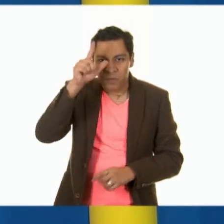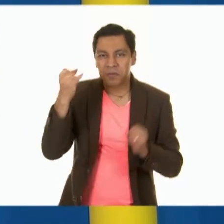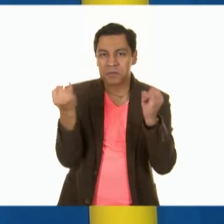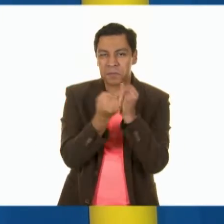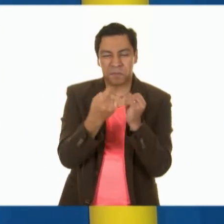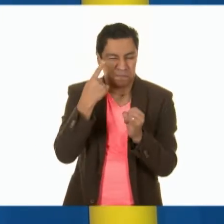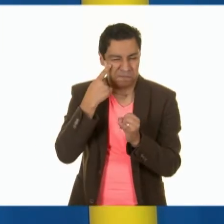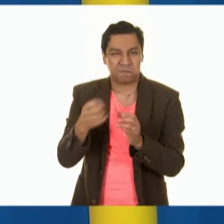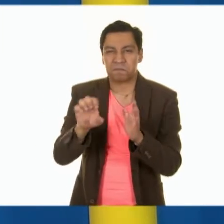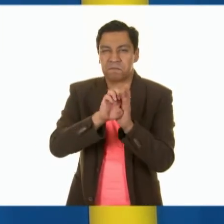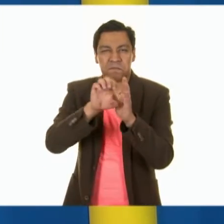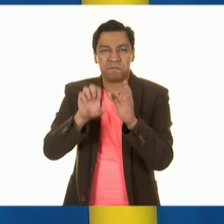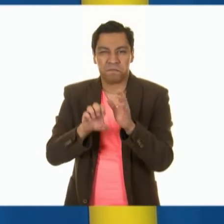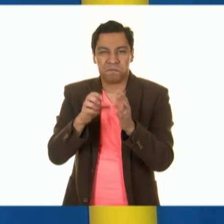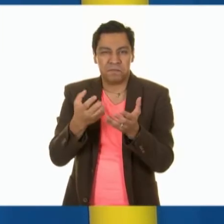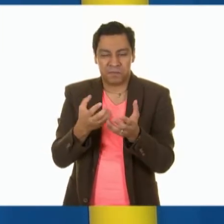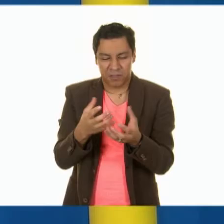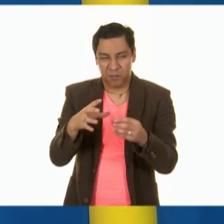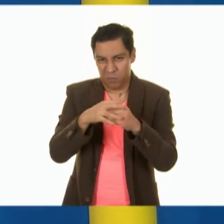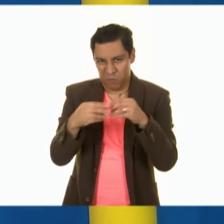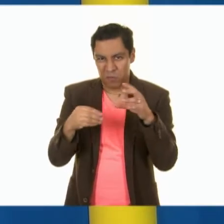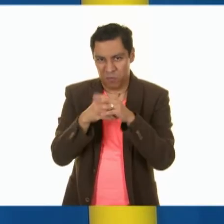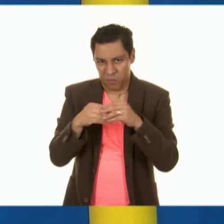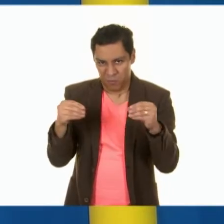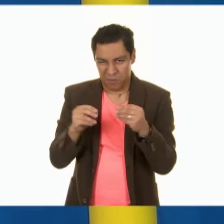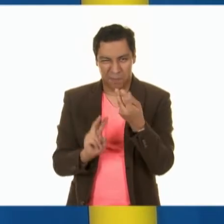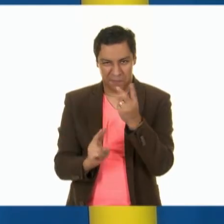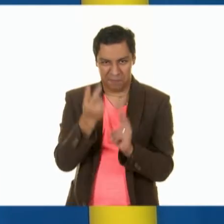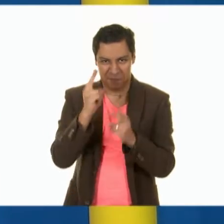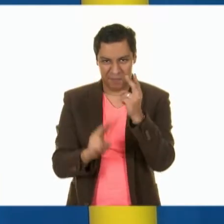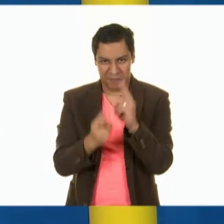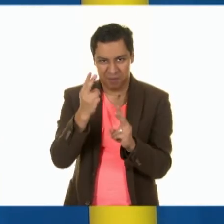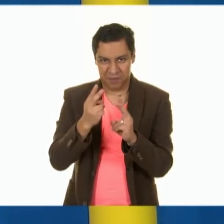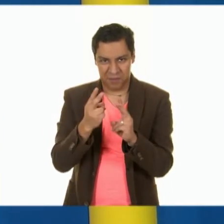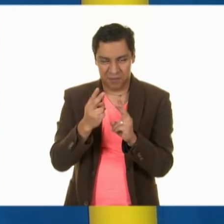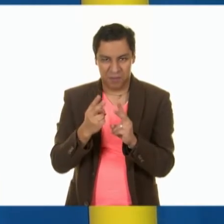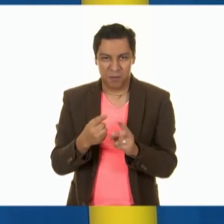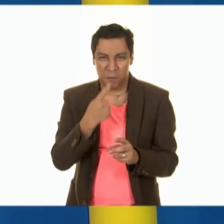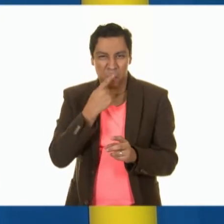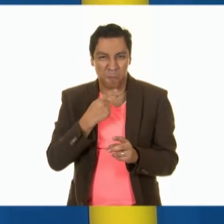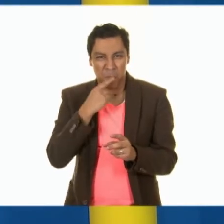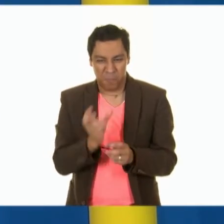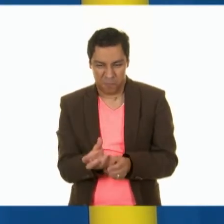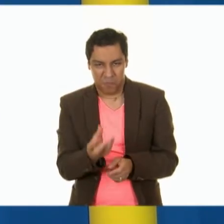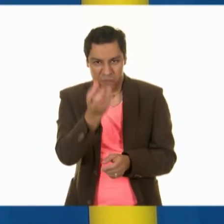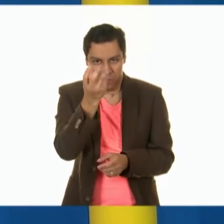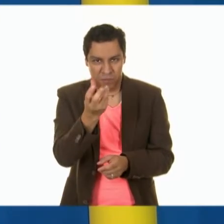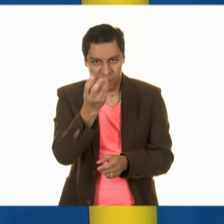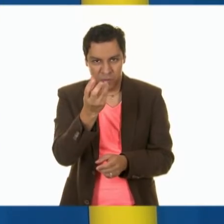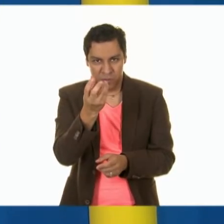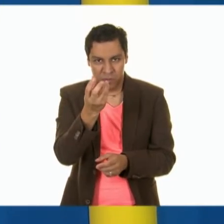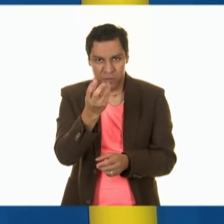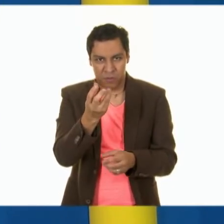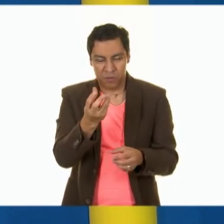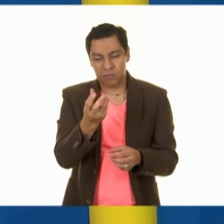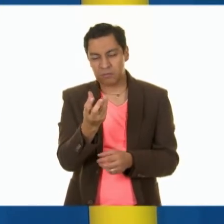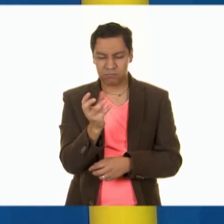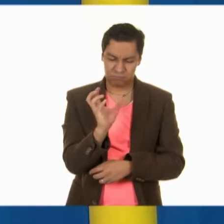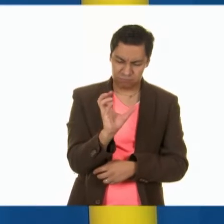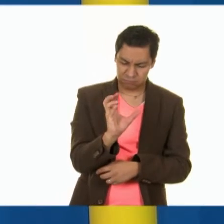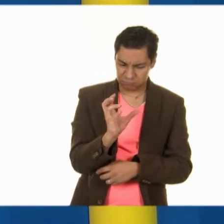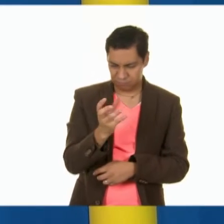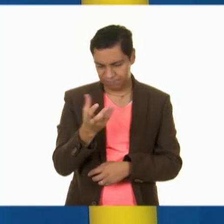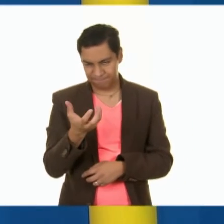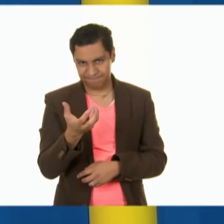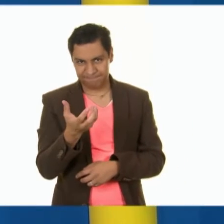ejemplo, un jitomate tiene un pigmento que absorbe todos los colores menos el rojo, que es el color que refleja, y por